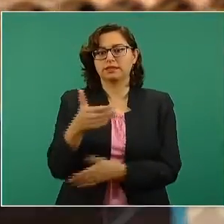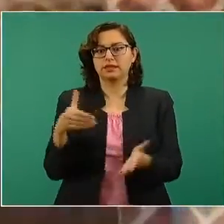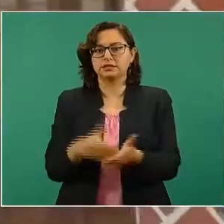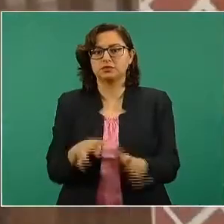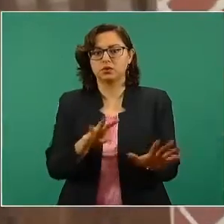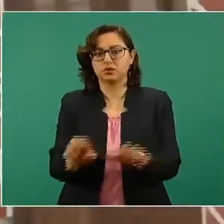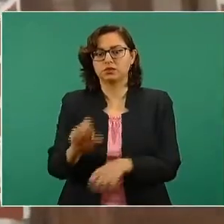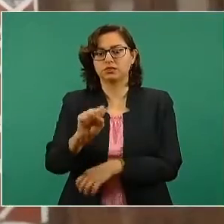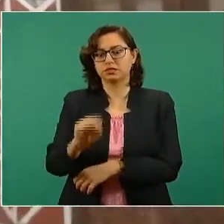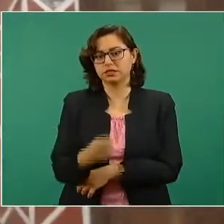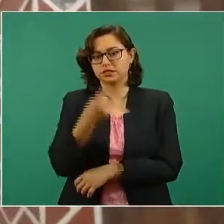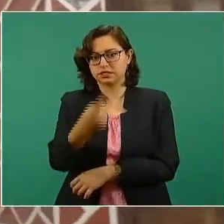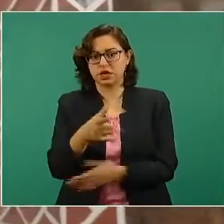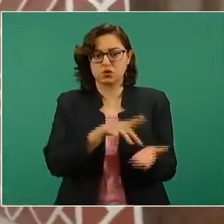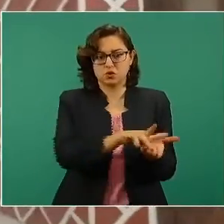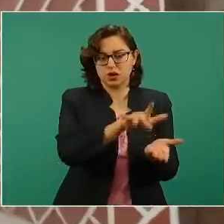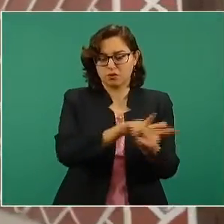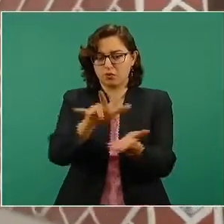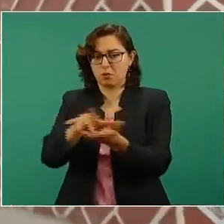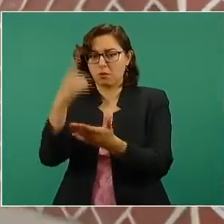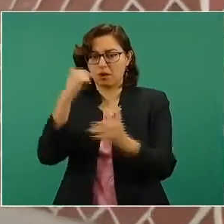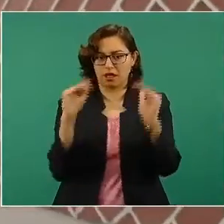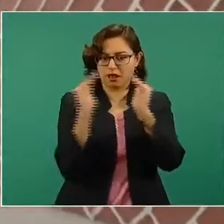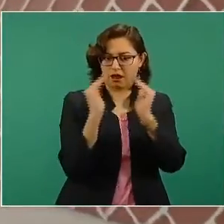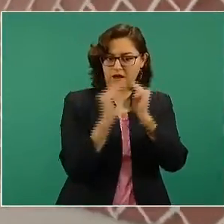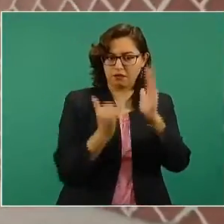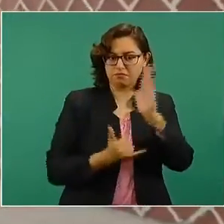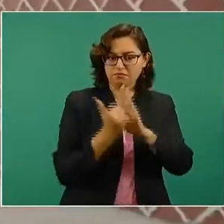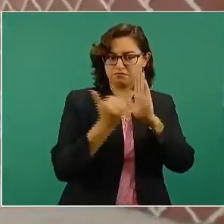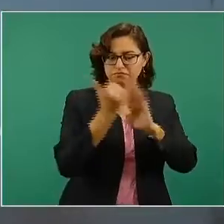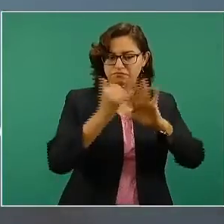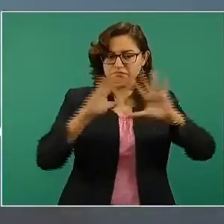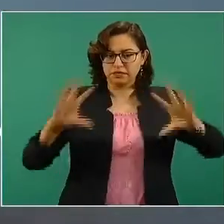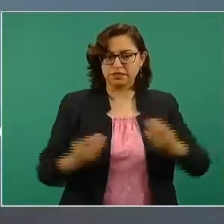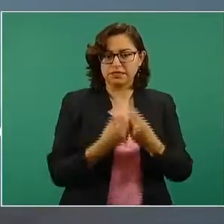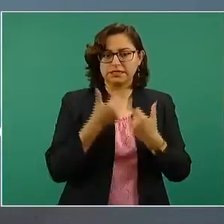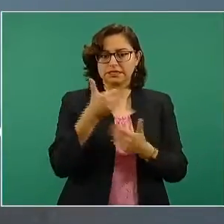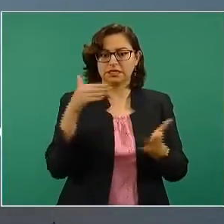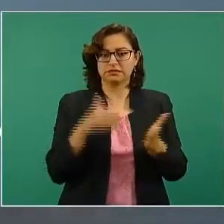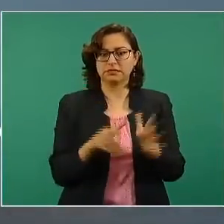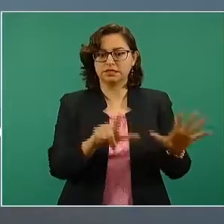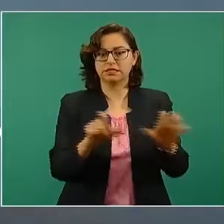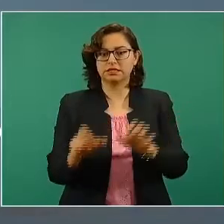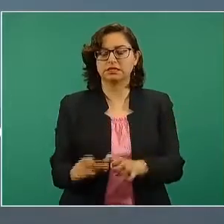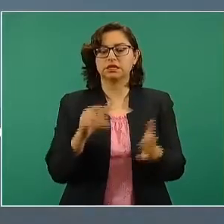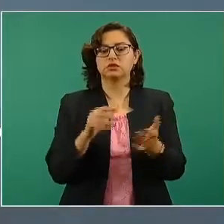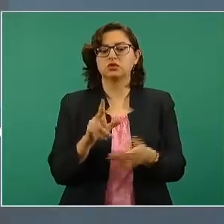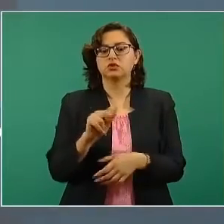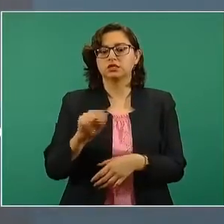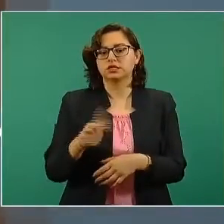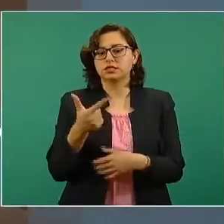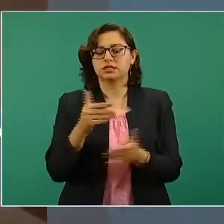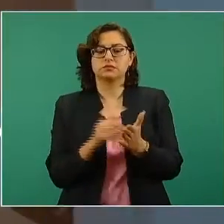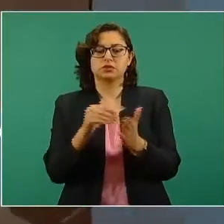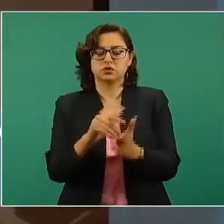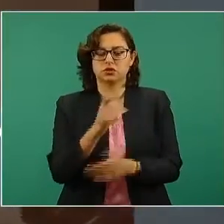46,461 apoyos para la reconstrucción de viviendas por un monto de 6,787 millones de